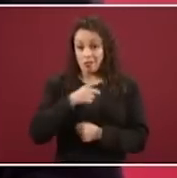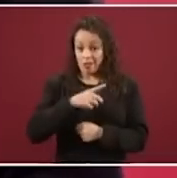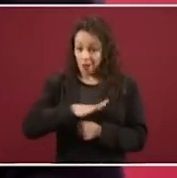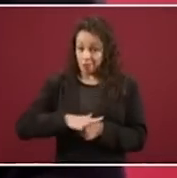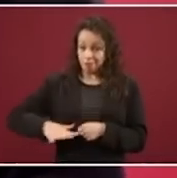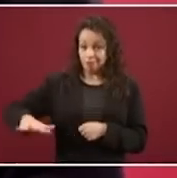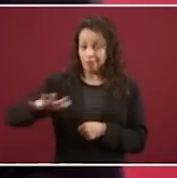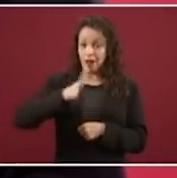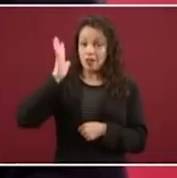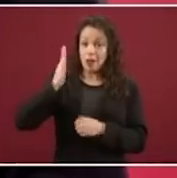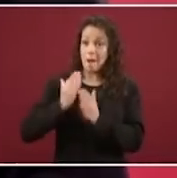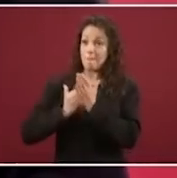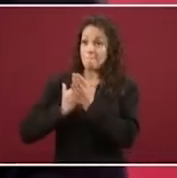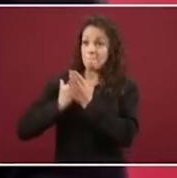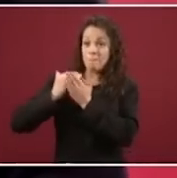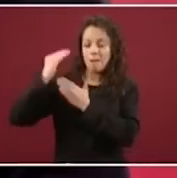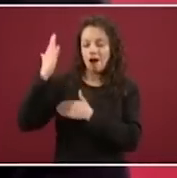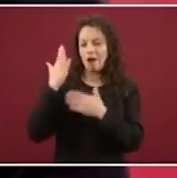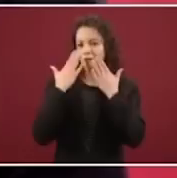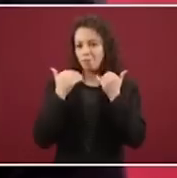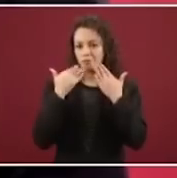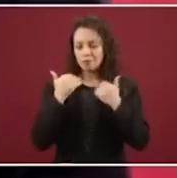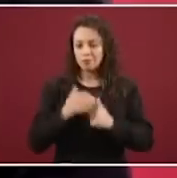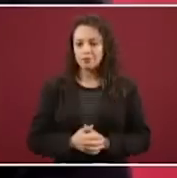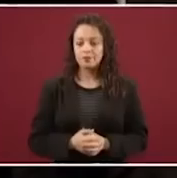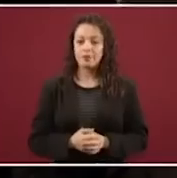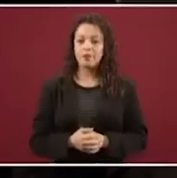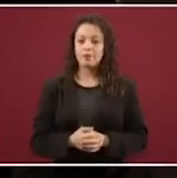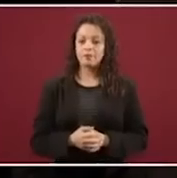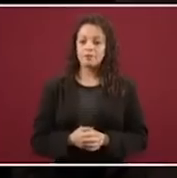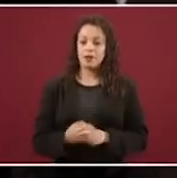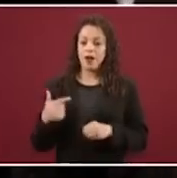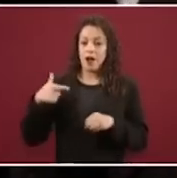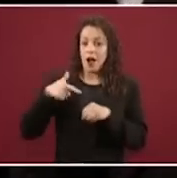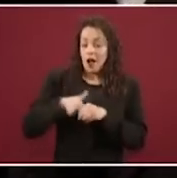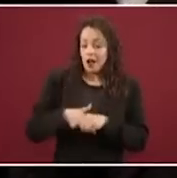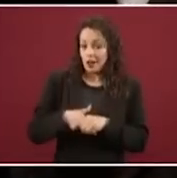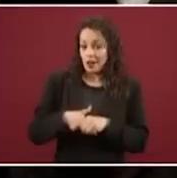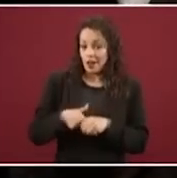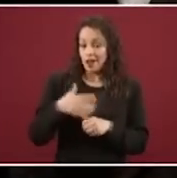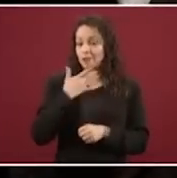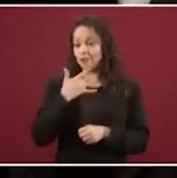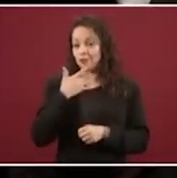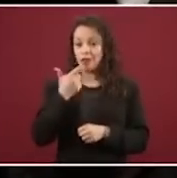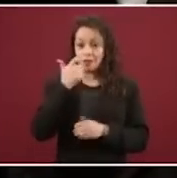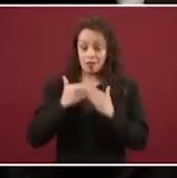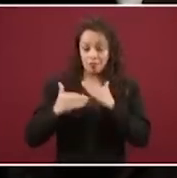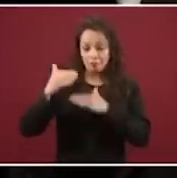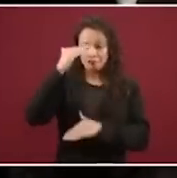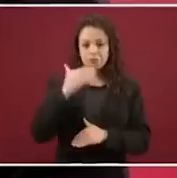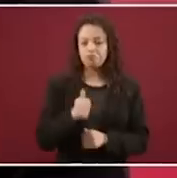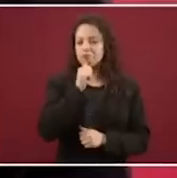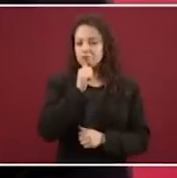los precios de los combustibles, está controlada la inflación, el